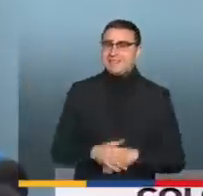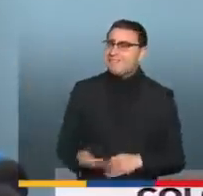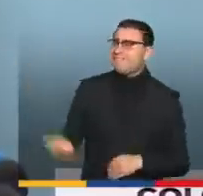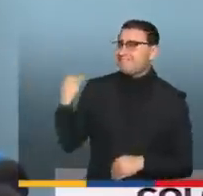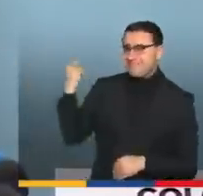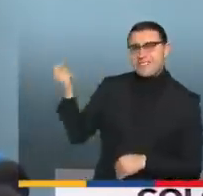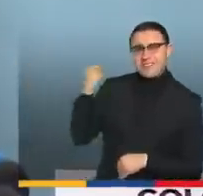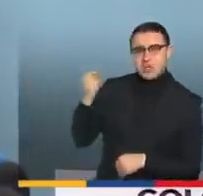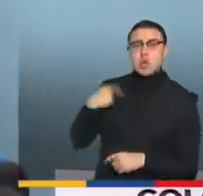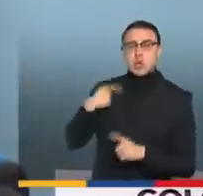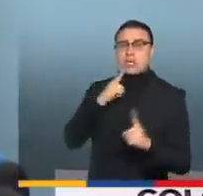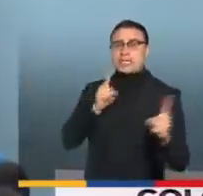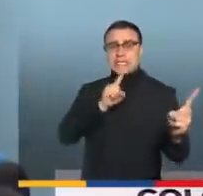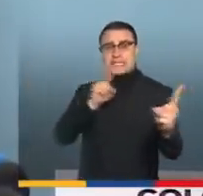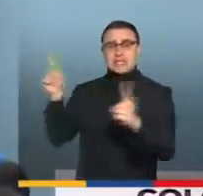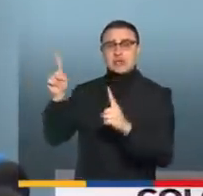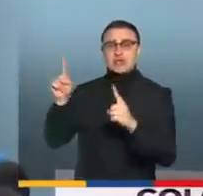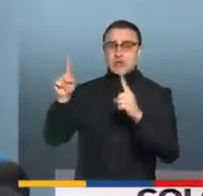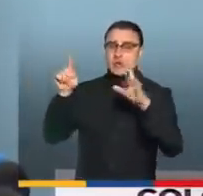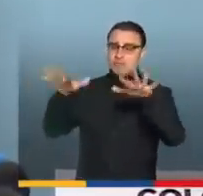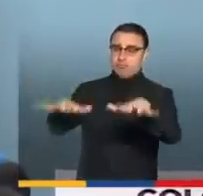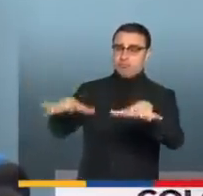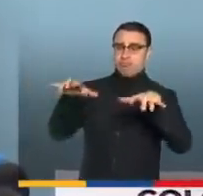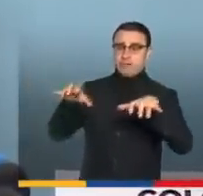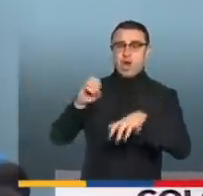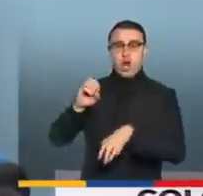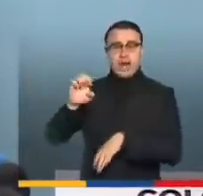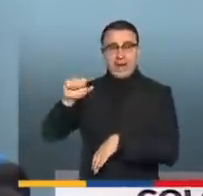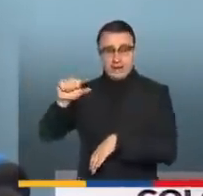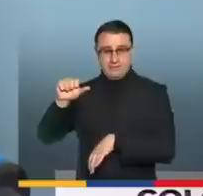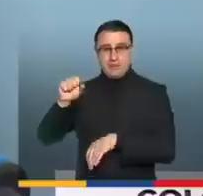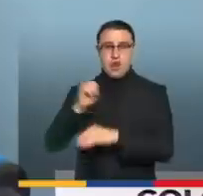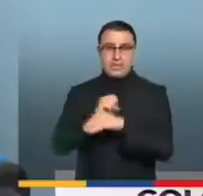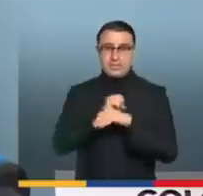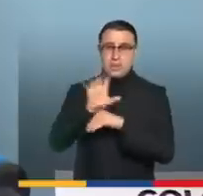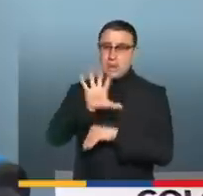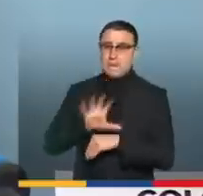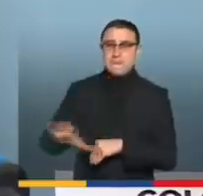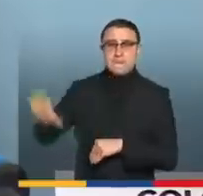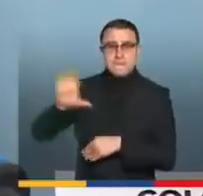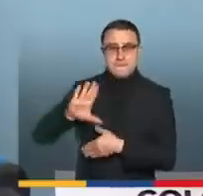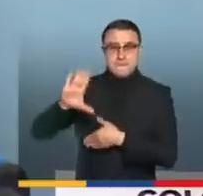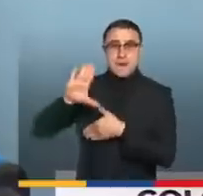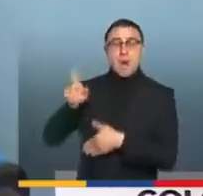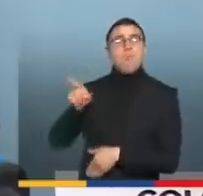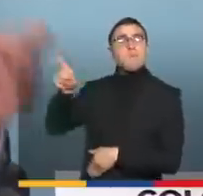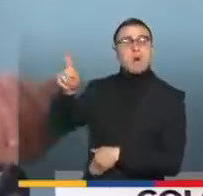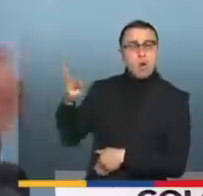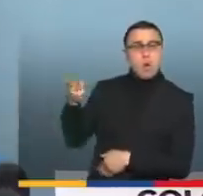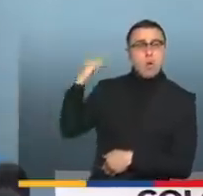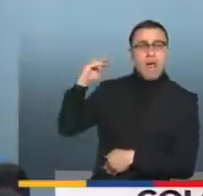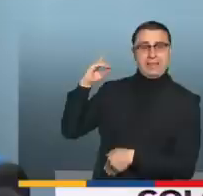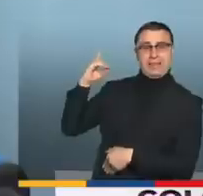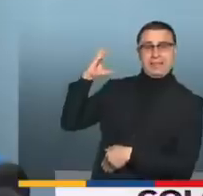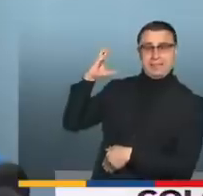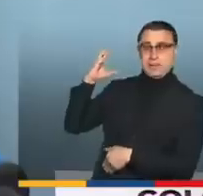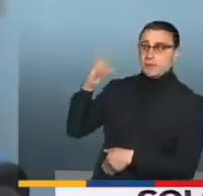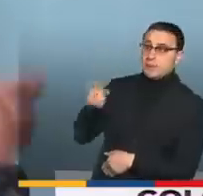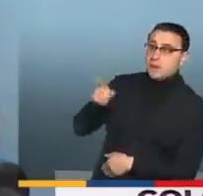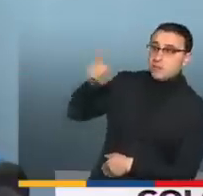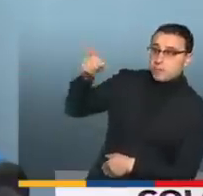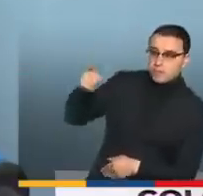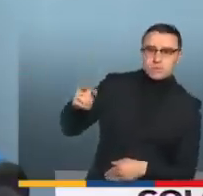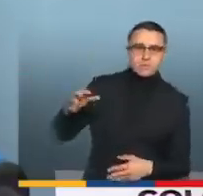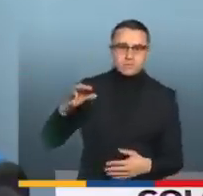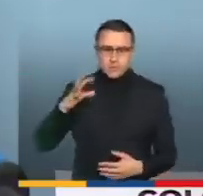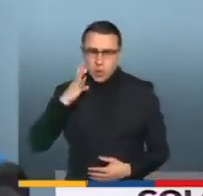Estados Americanos, allá en Washington, una generación liberal muy de